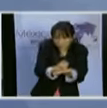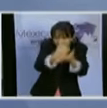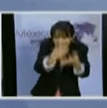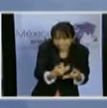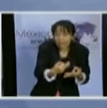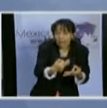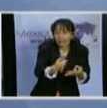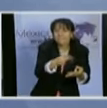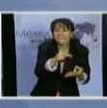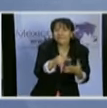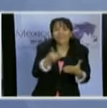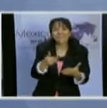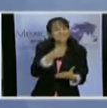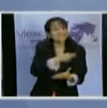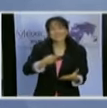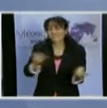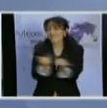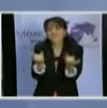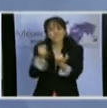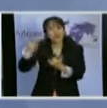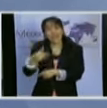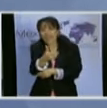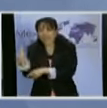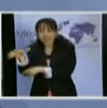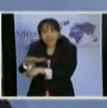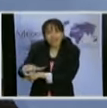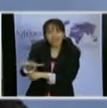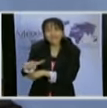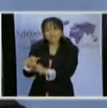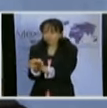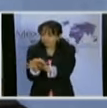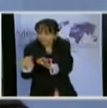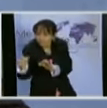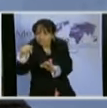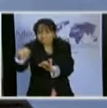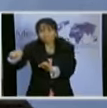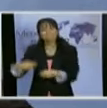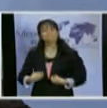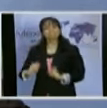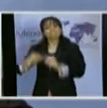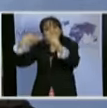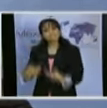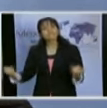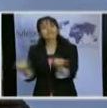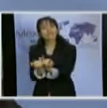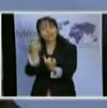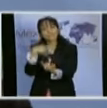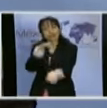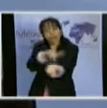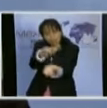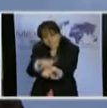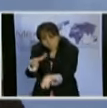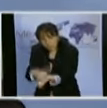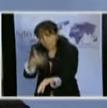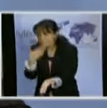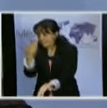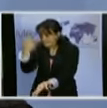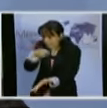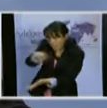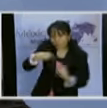campo y en las áreas rurales. Y para esto necesitamos políticas integrales y coherentes y de apoyo a una vida digna en ambos lugares. El